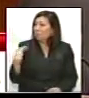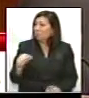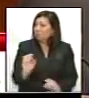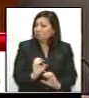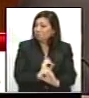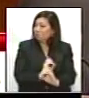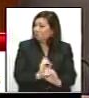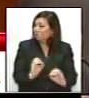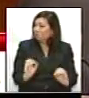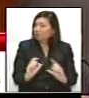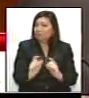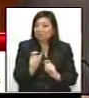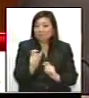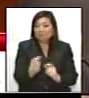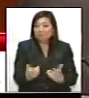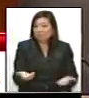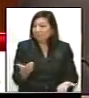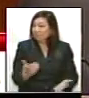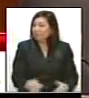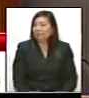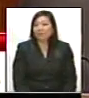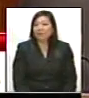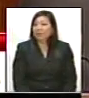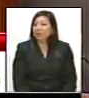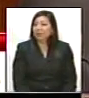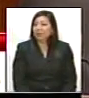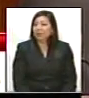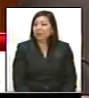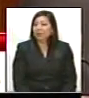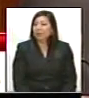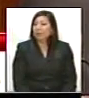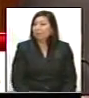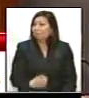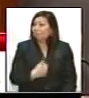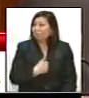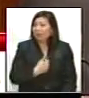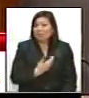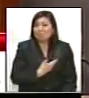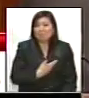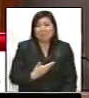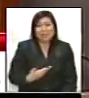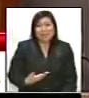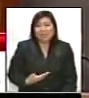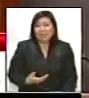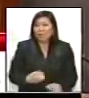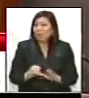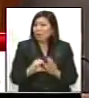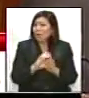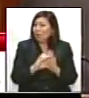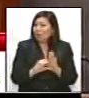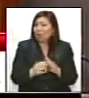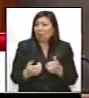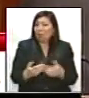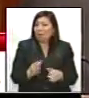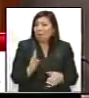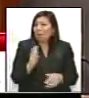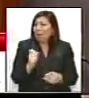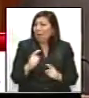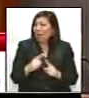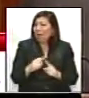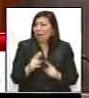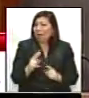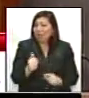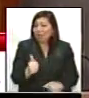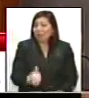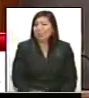presentes los congresistas y la propia presidenta de la comisión de constitución rosa bar está en